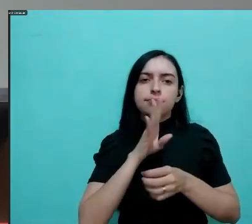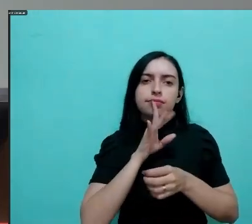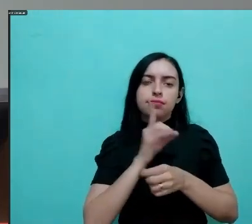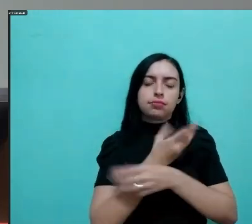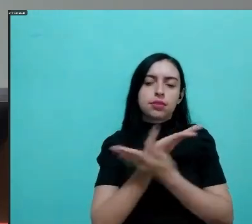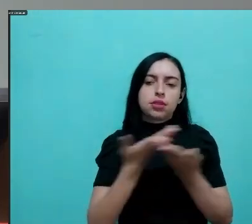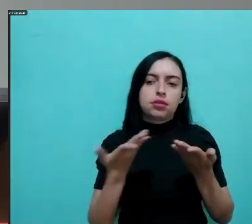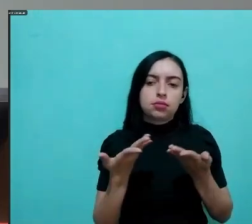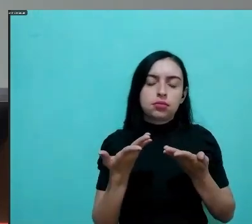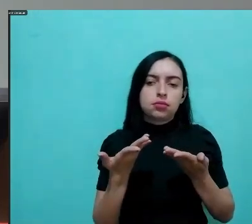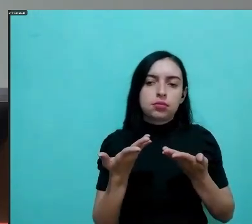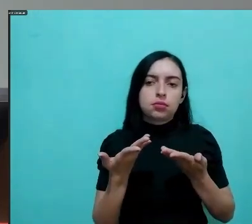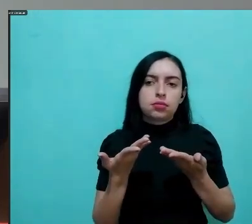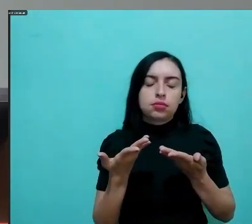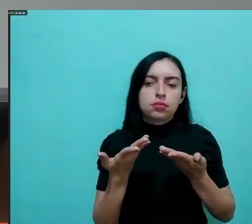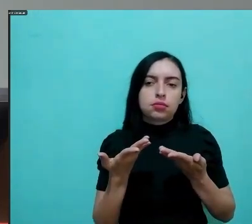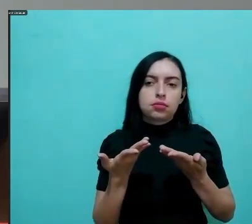radicalmente